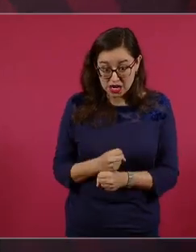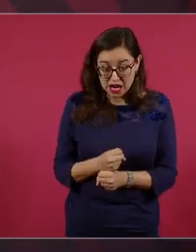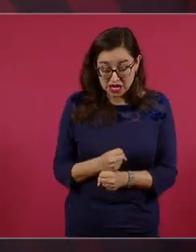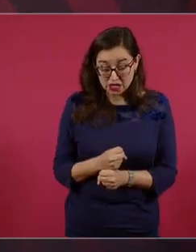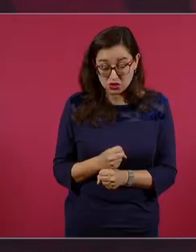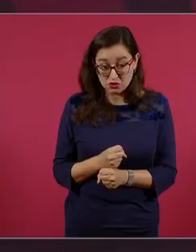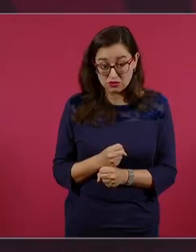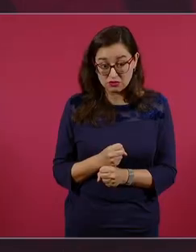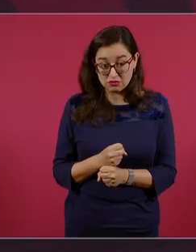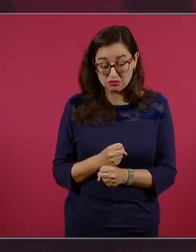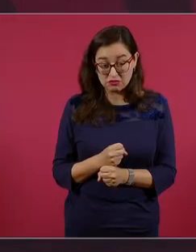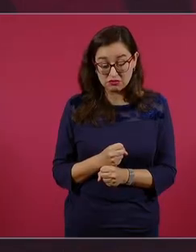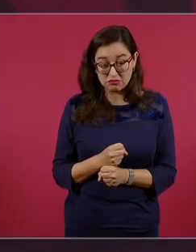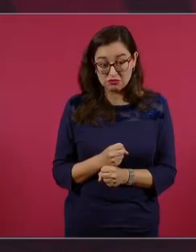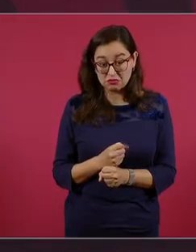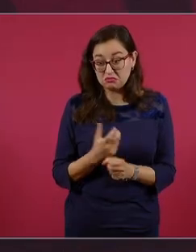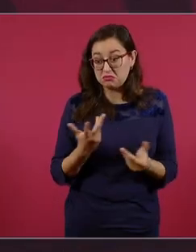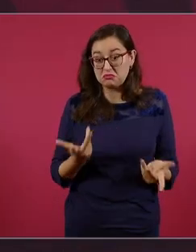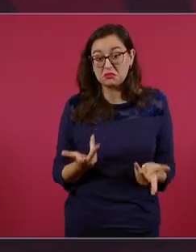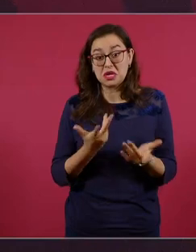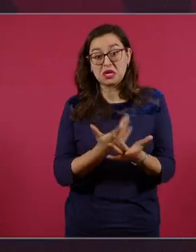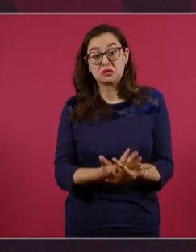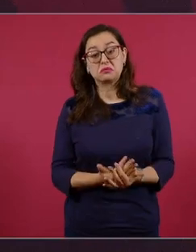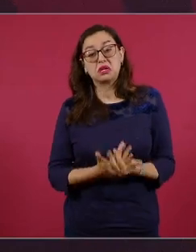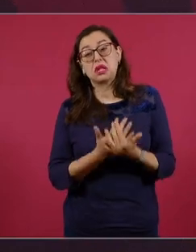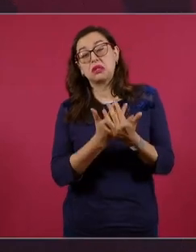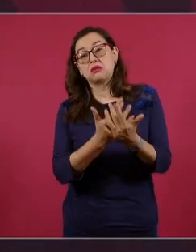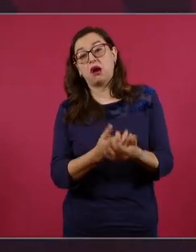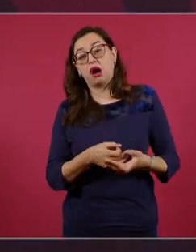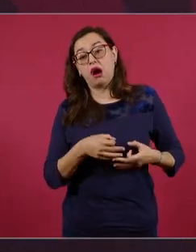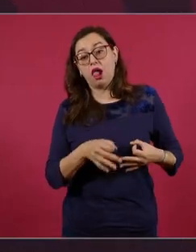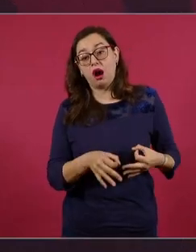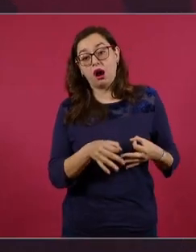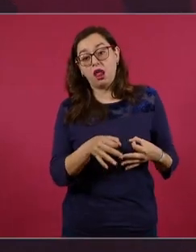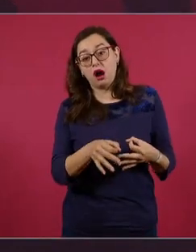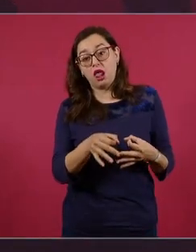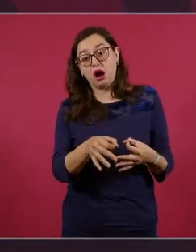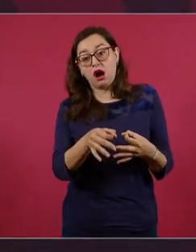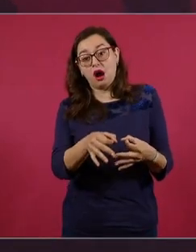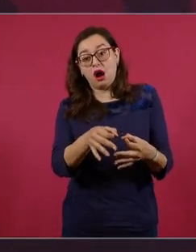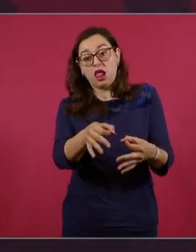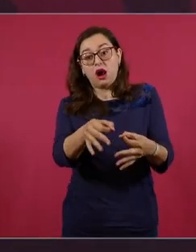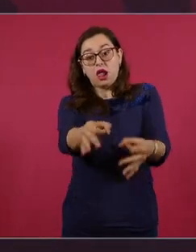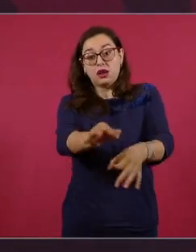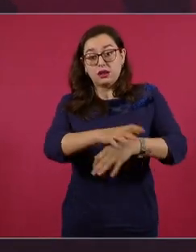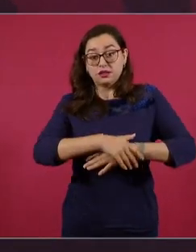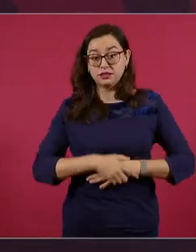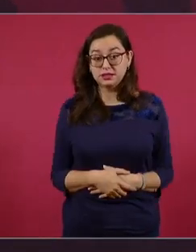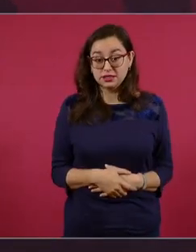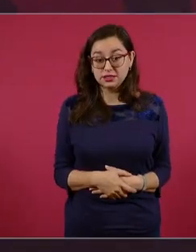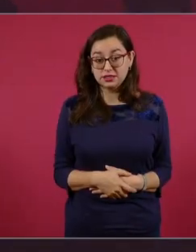sin resolver ese trámite de la identidad.